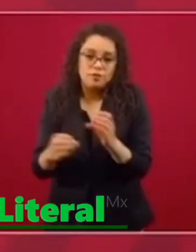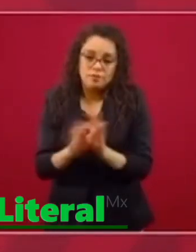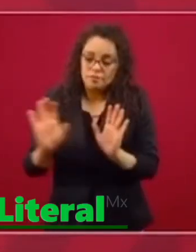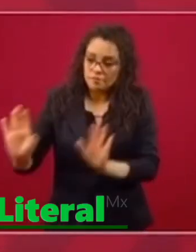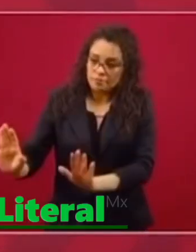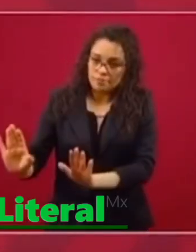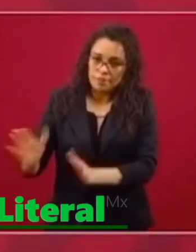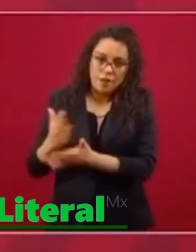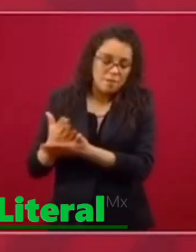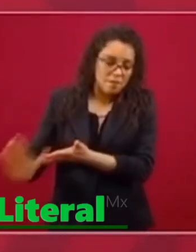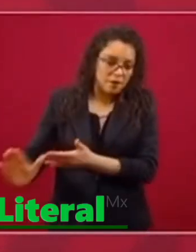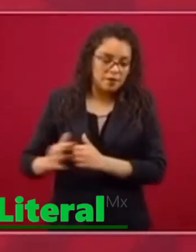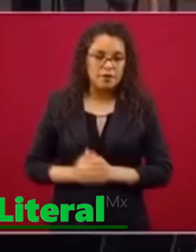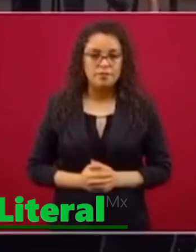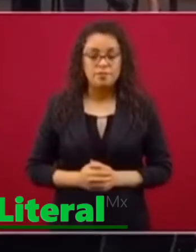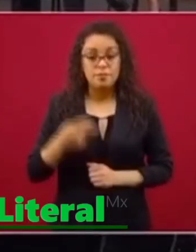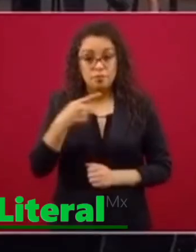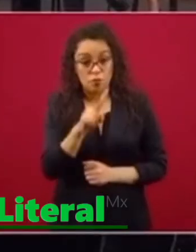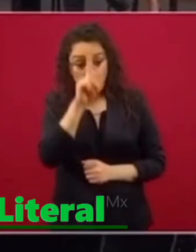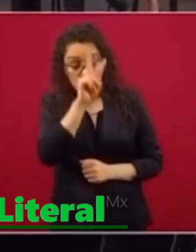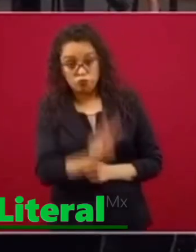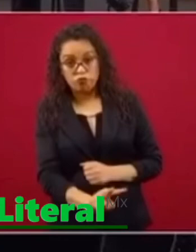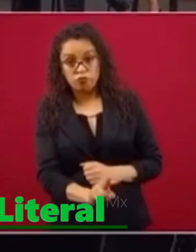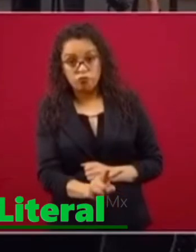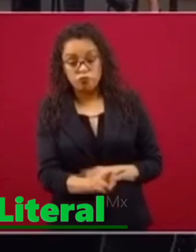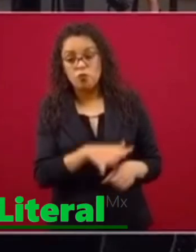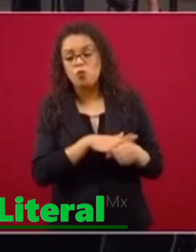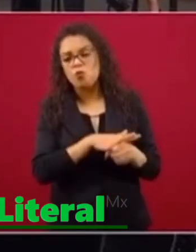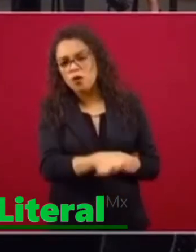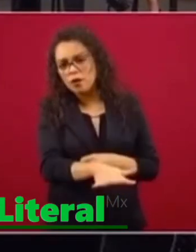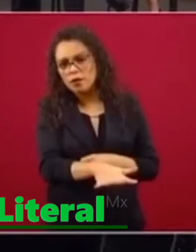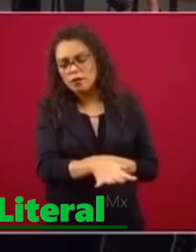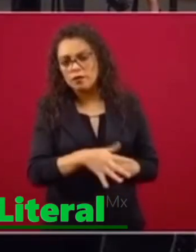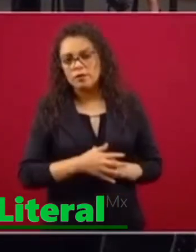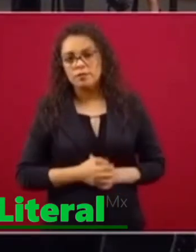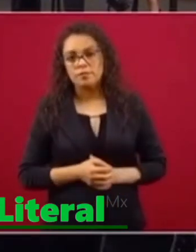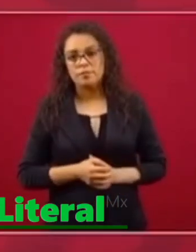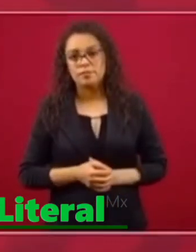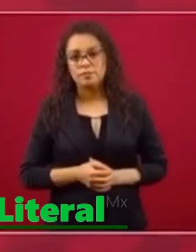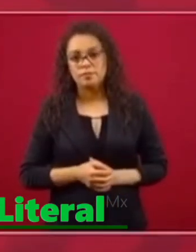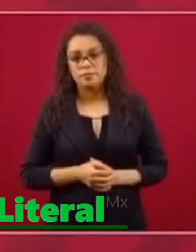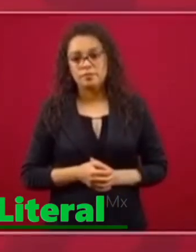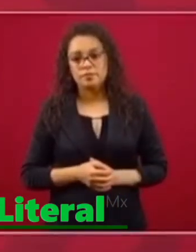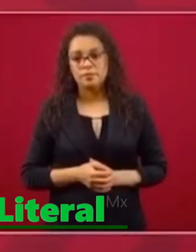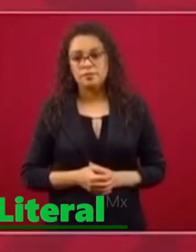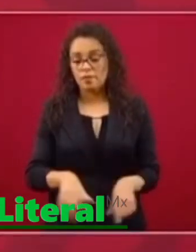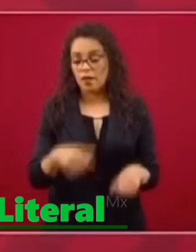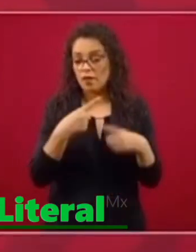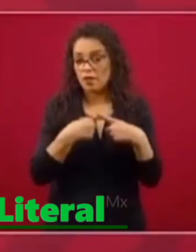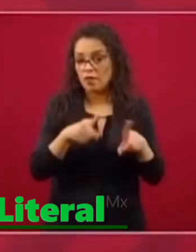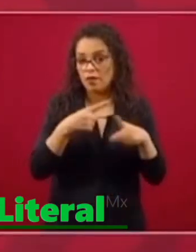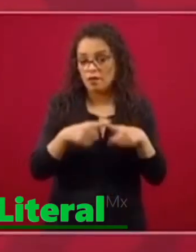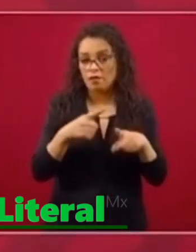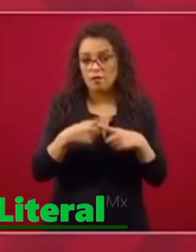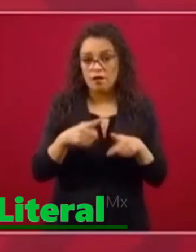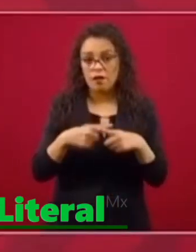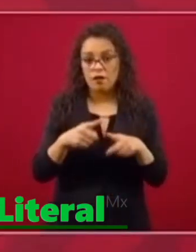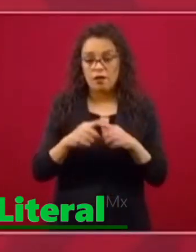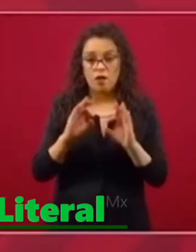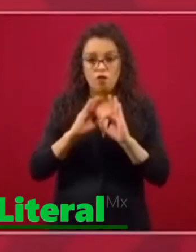Lo cierto es que en todas las mediciones que se